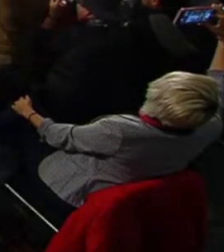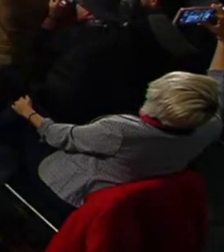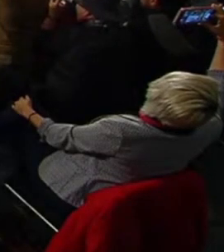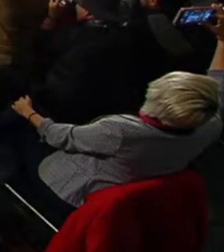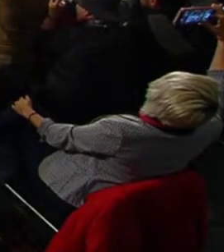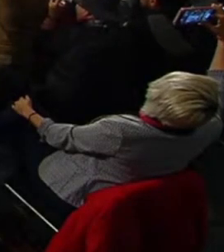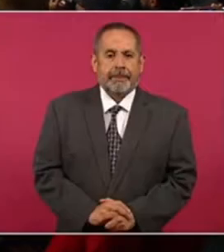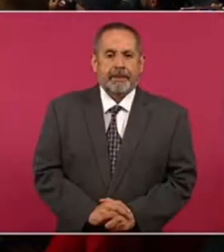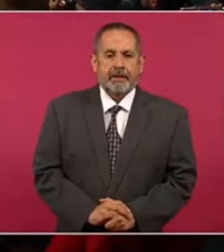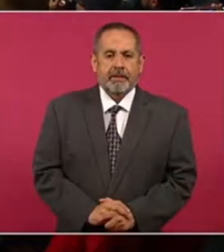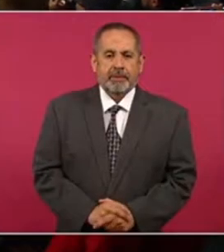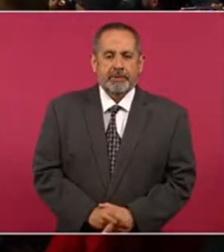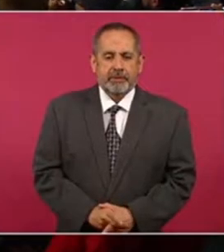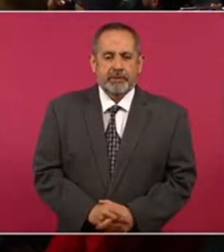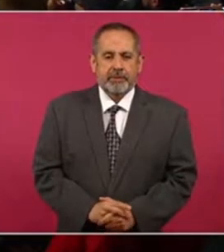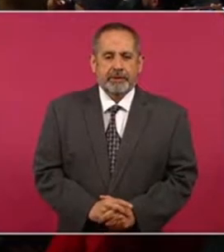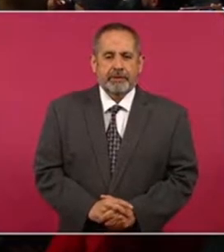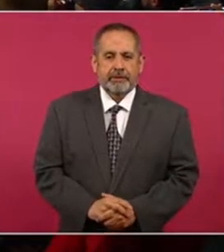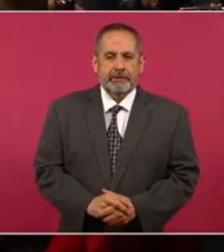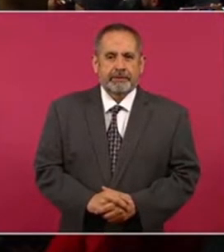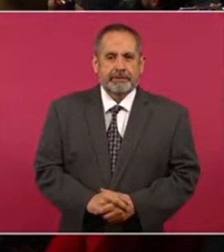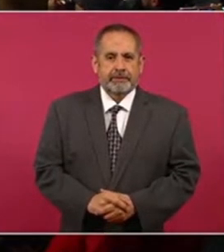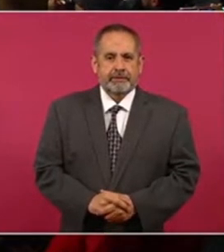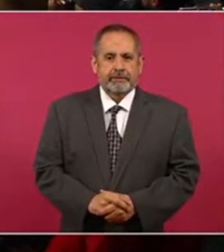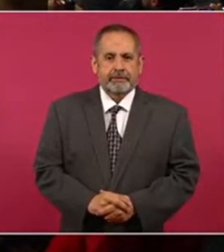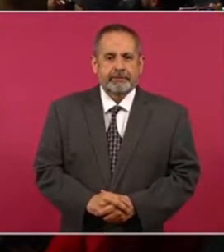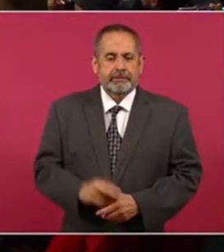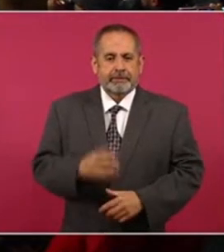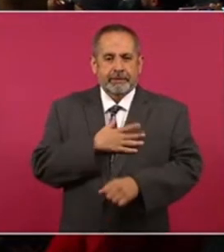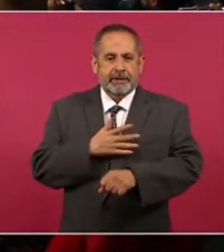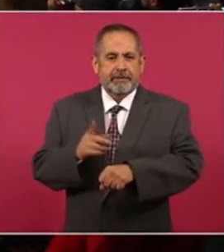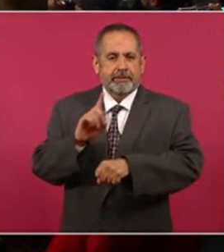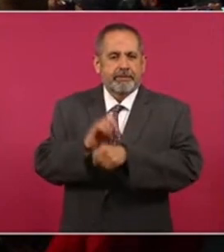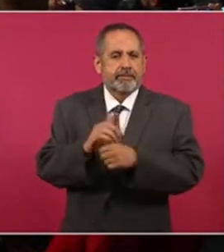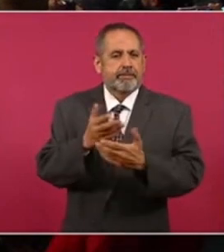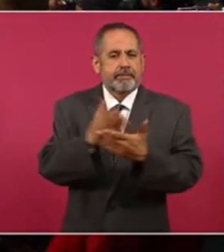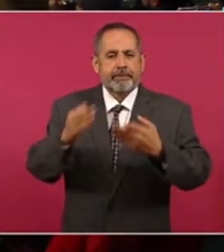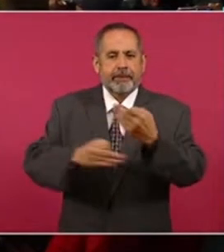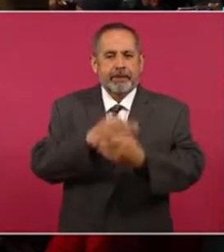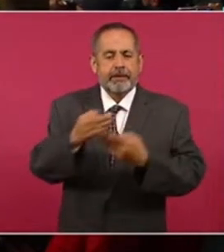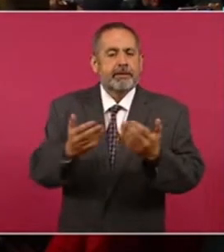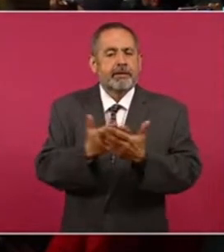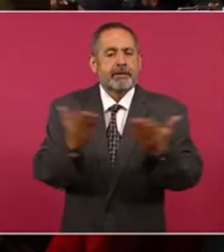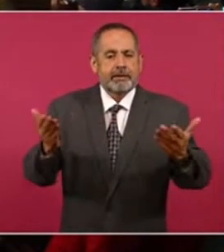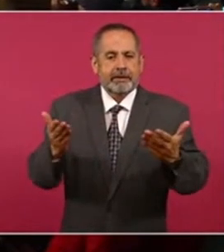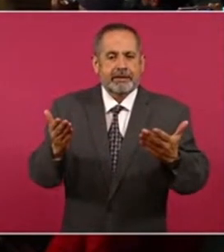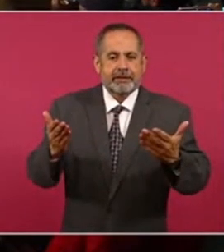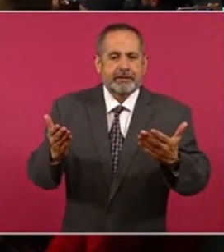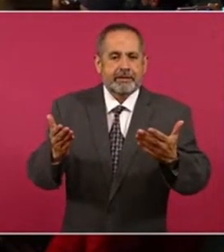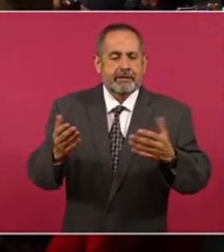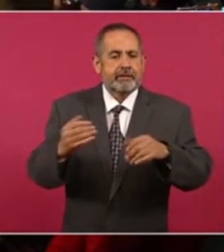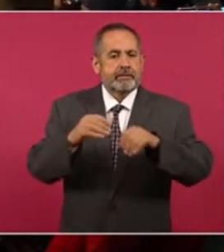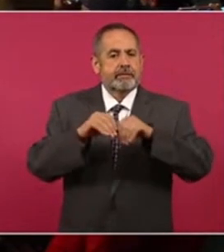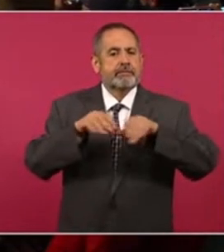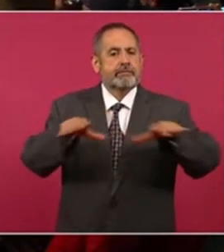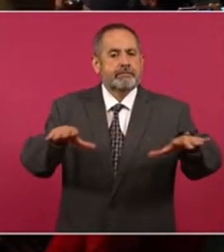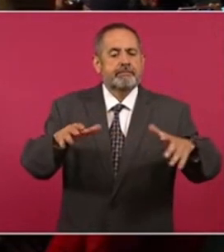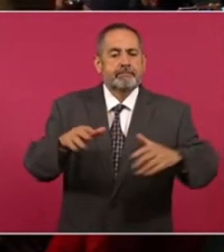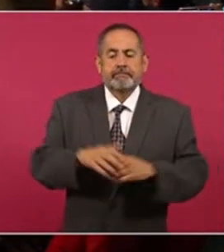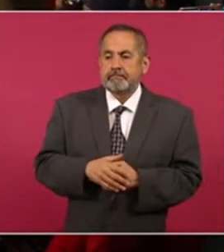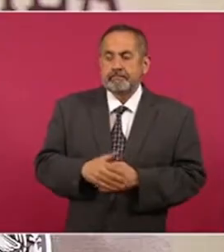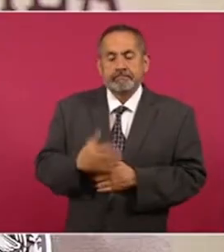Como bien saben, el día de ayer el señor presidente de la República informó que había